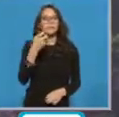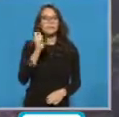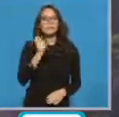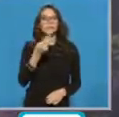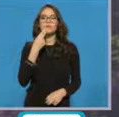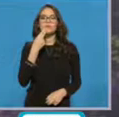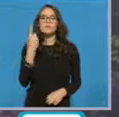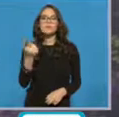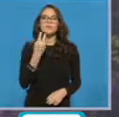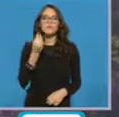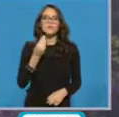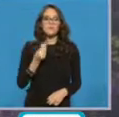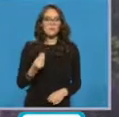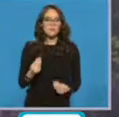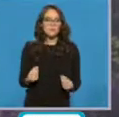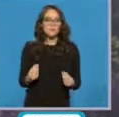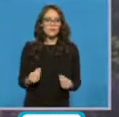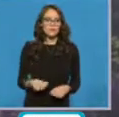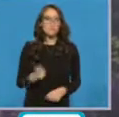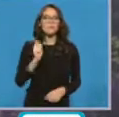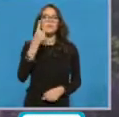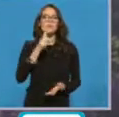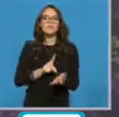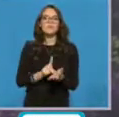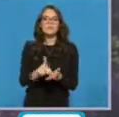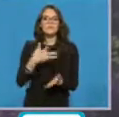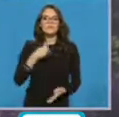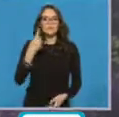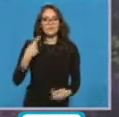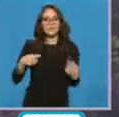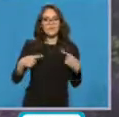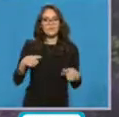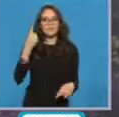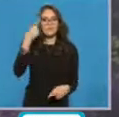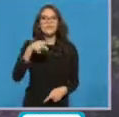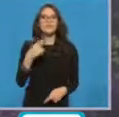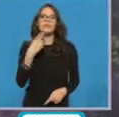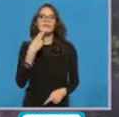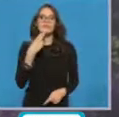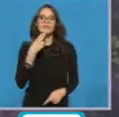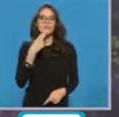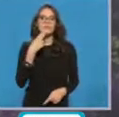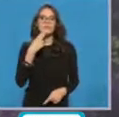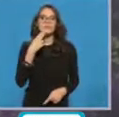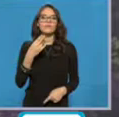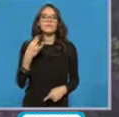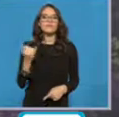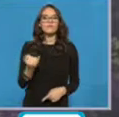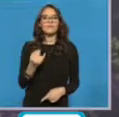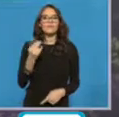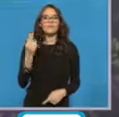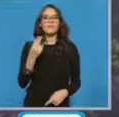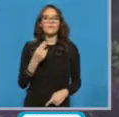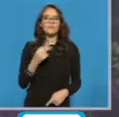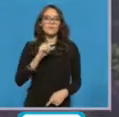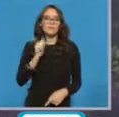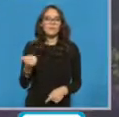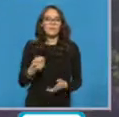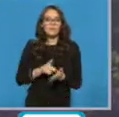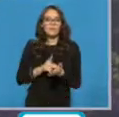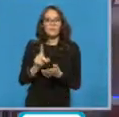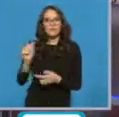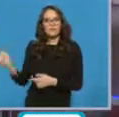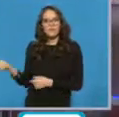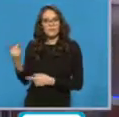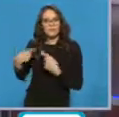da muchísimo. Como tú bien decías, es el derecho que una persona tiene a utilizar y disfrutar los bienes de otro. Ok. Tú me vas a decir, bueno, eso